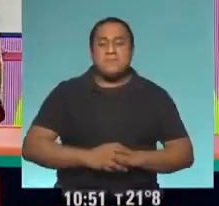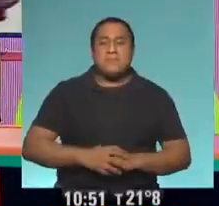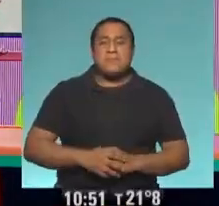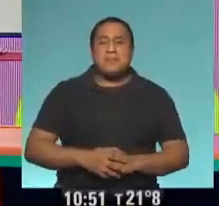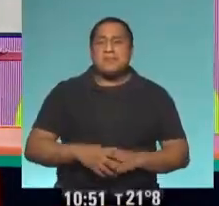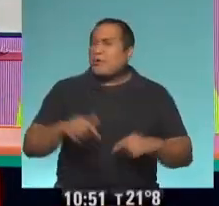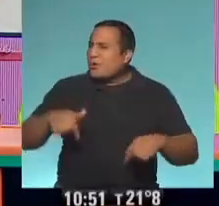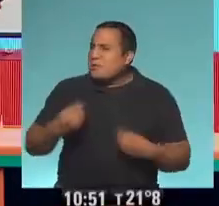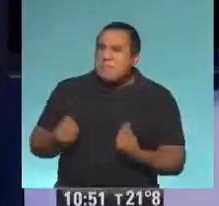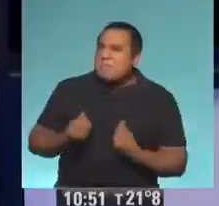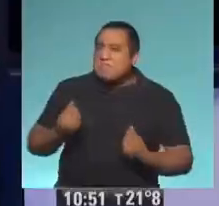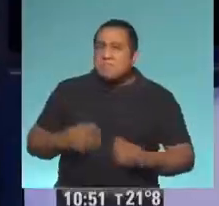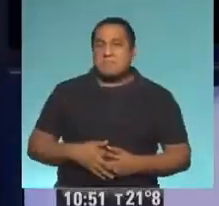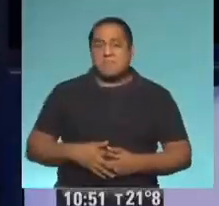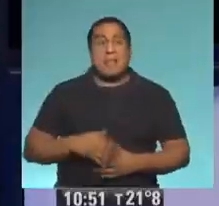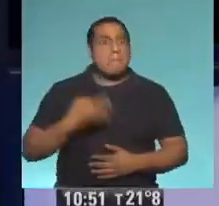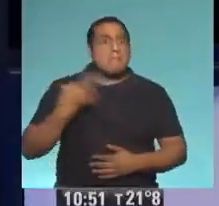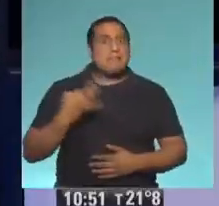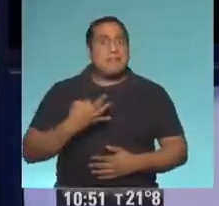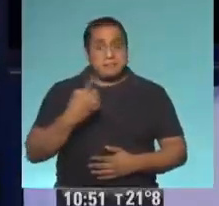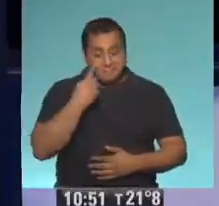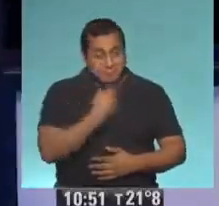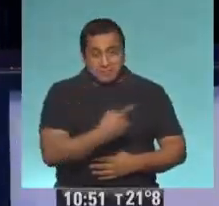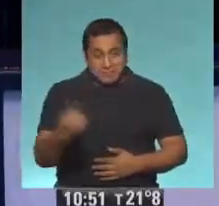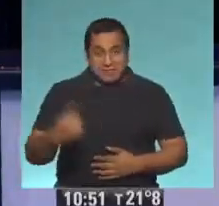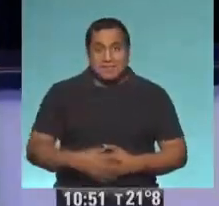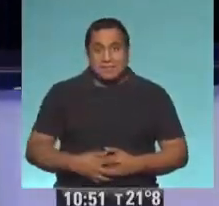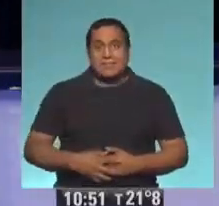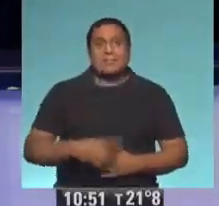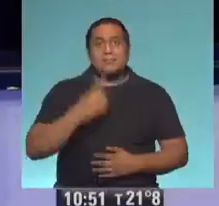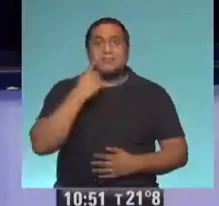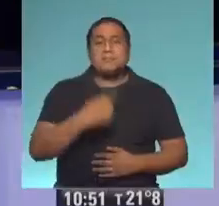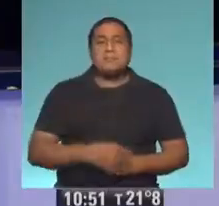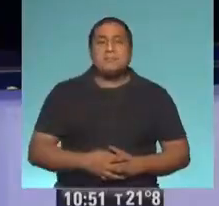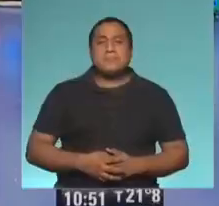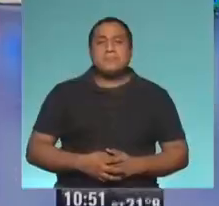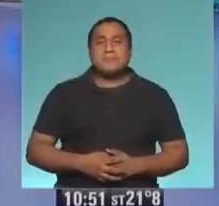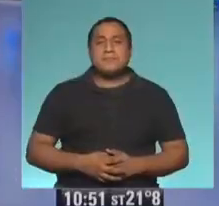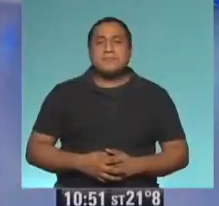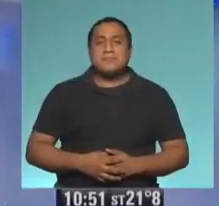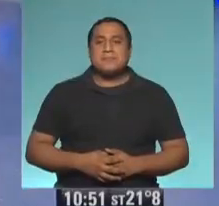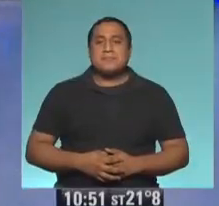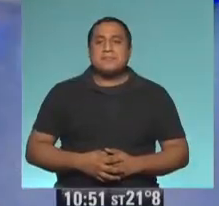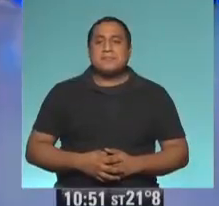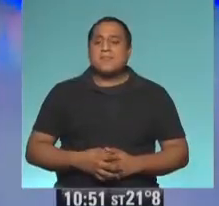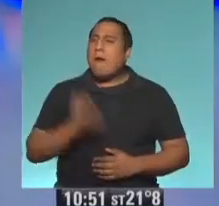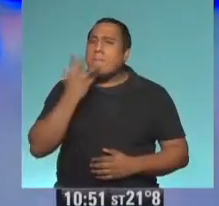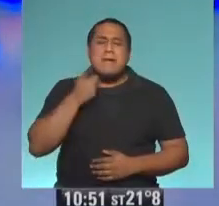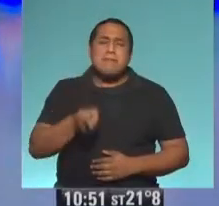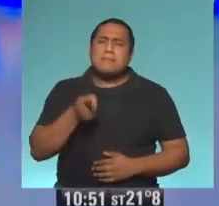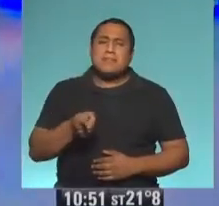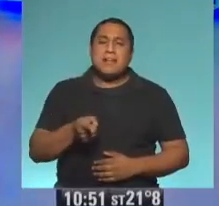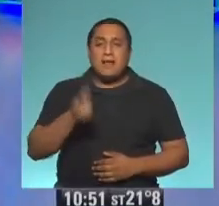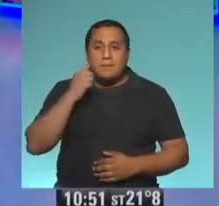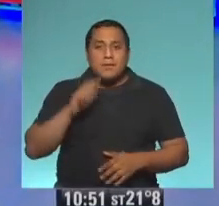que tengo preparado y que tenemos preparado hoy a lo especial dieron como una especie de coma